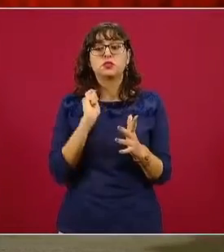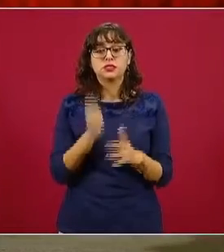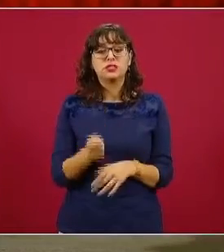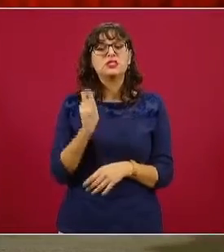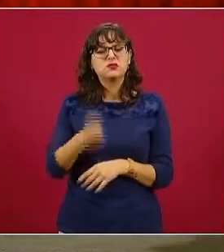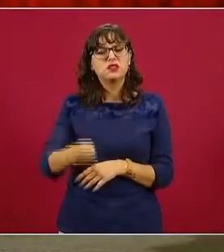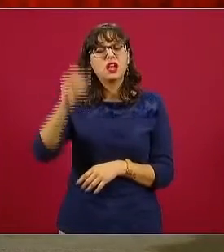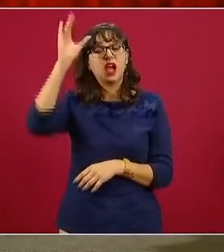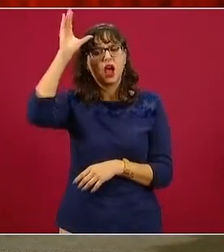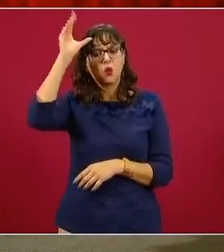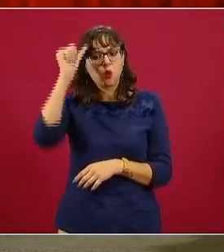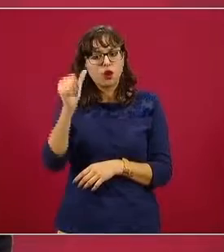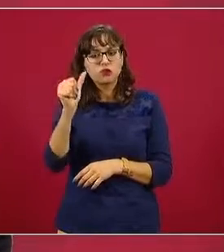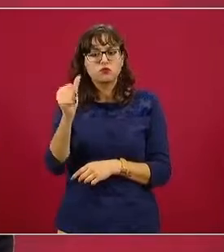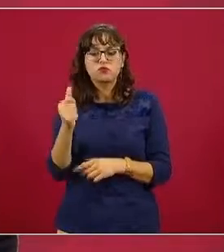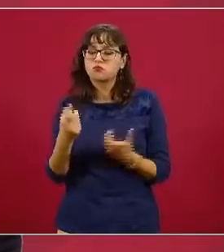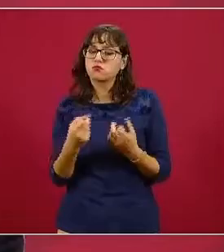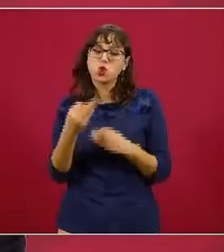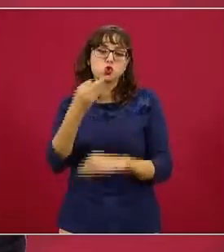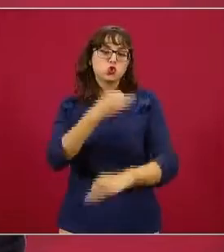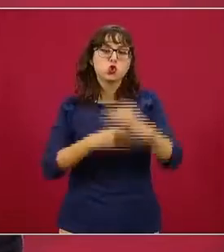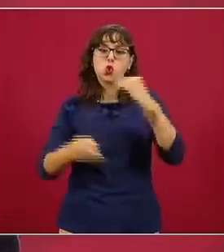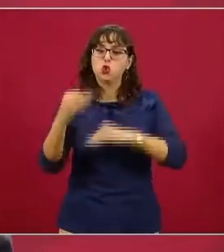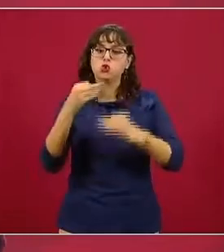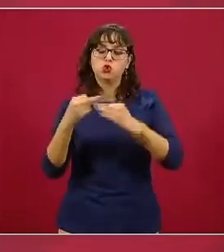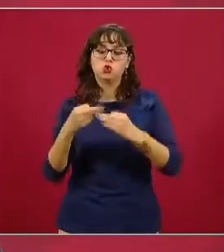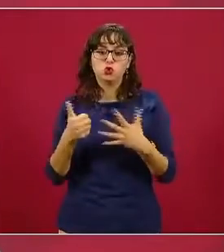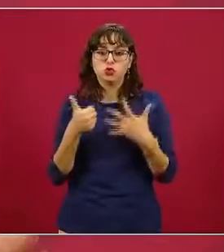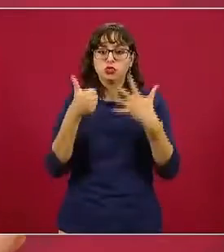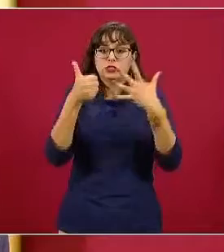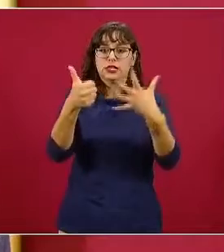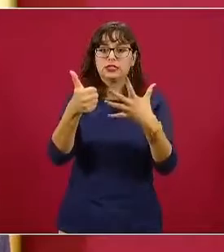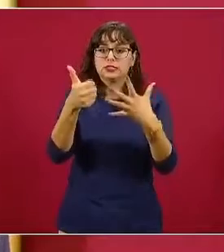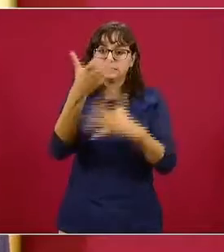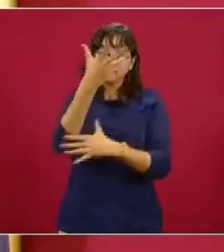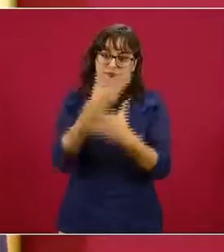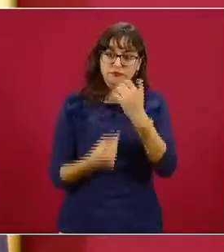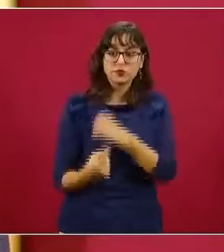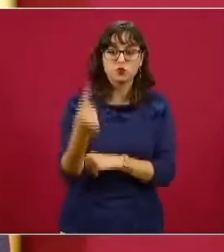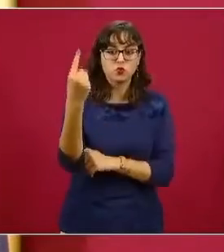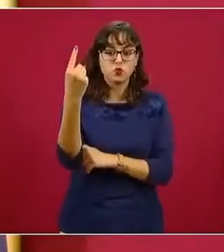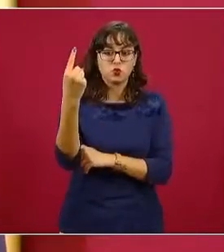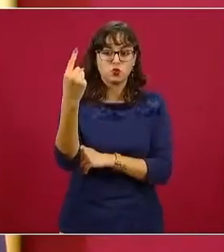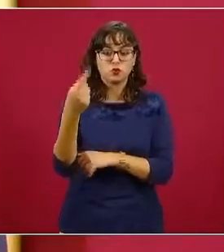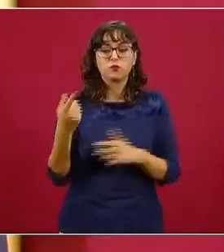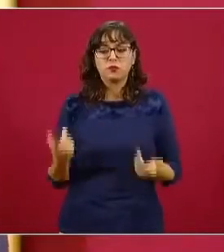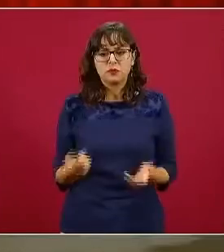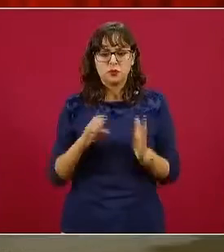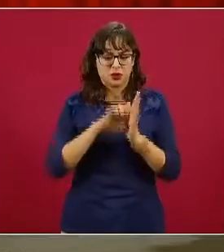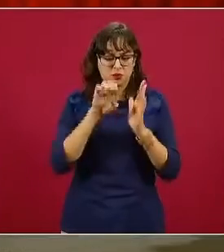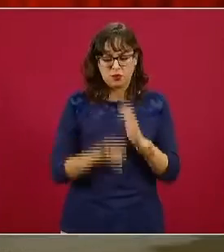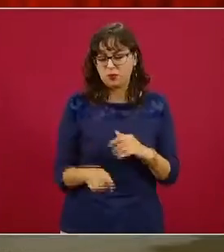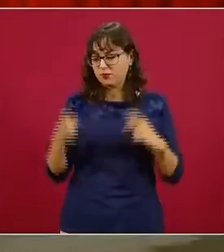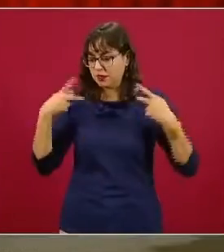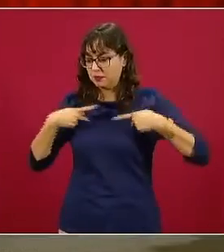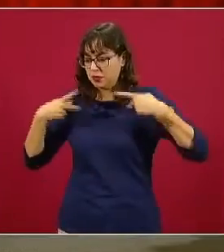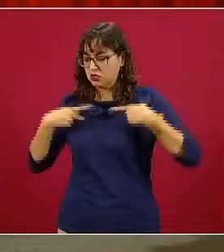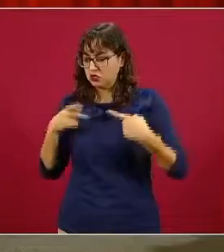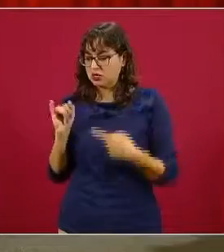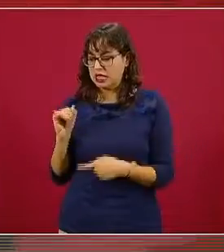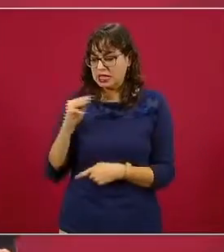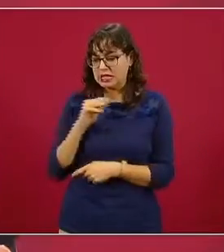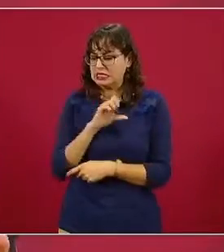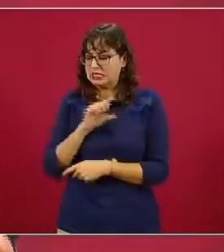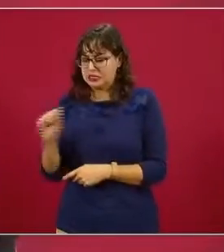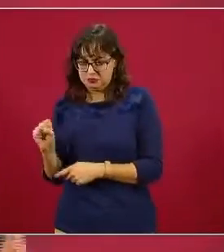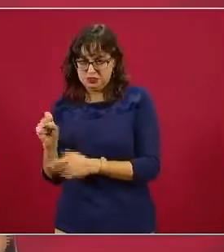convenio de intercambio de servicios logramos que una persona derechohabiente del IMSS, si no encontraba una cama